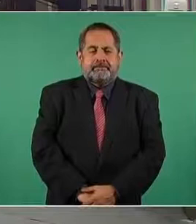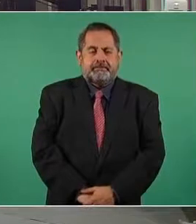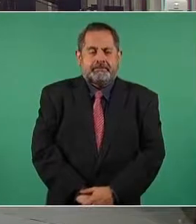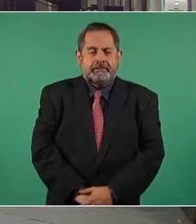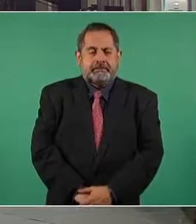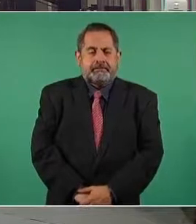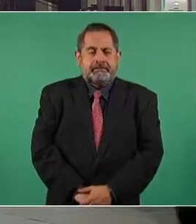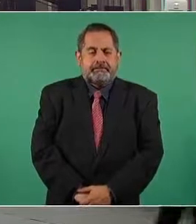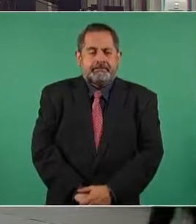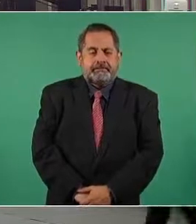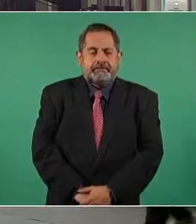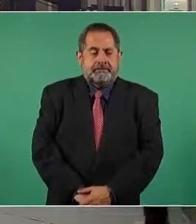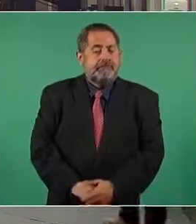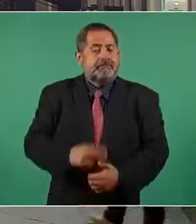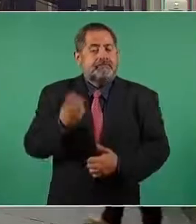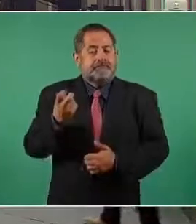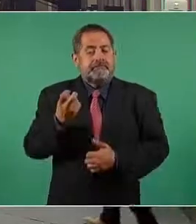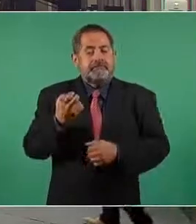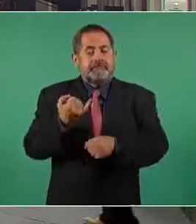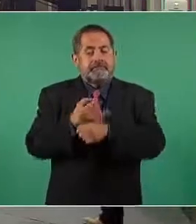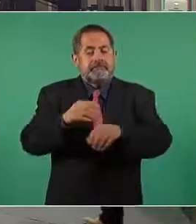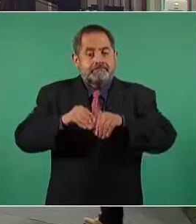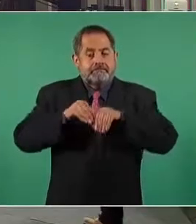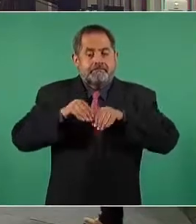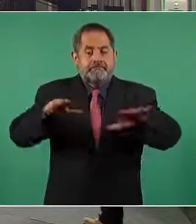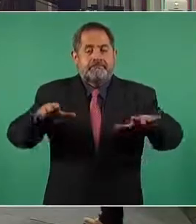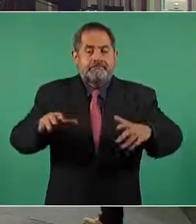Pues este es el informe.